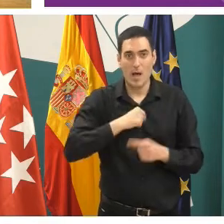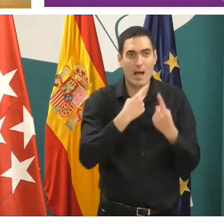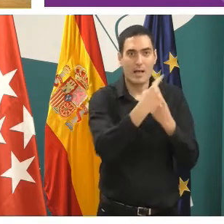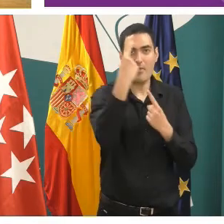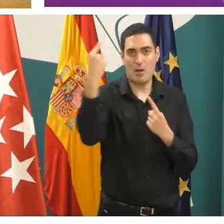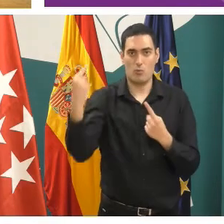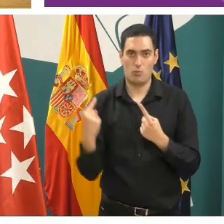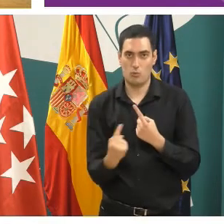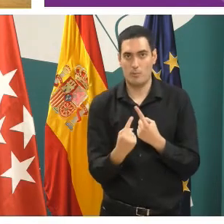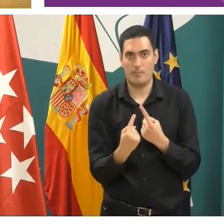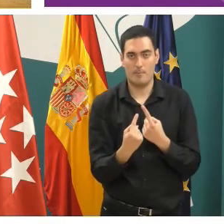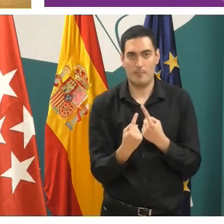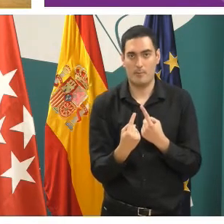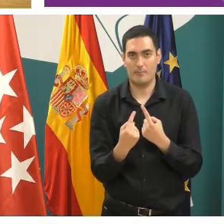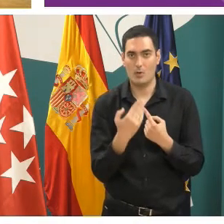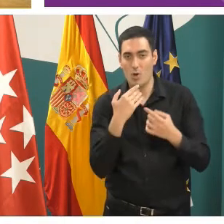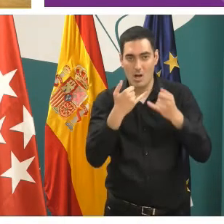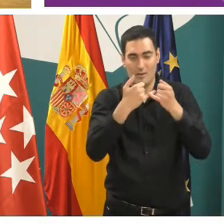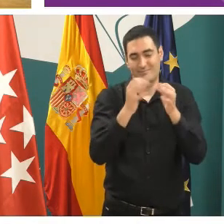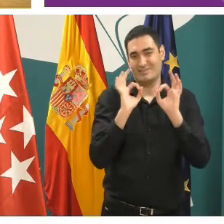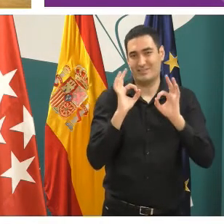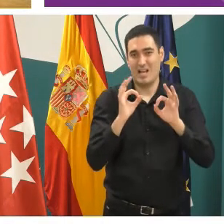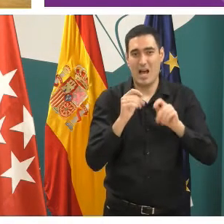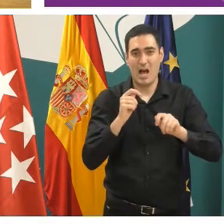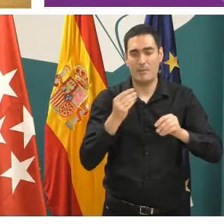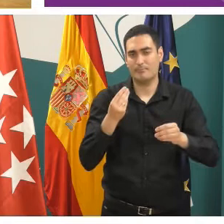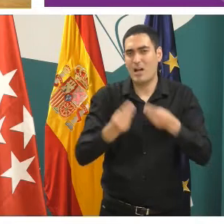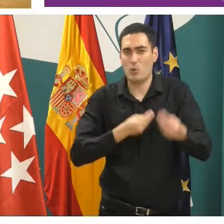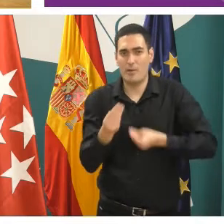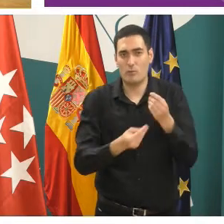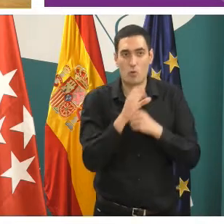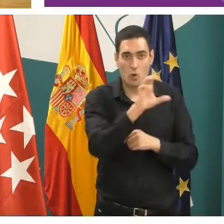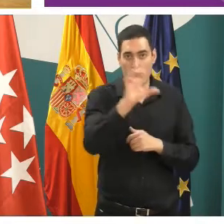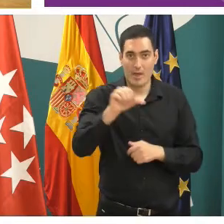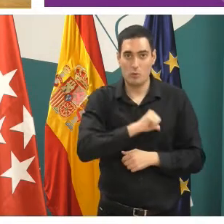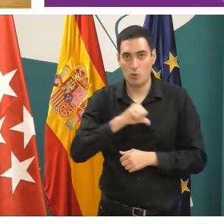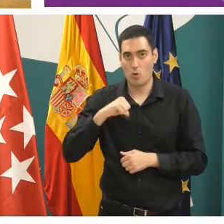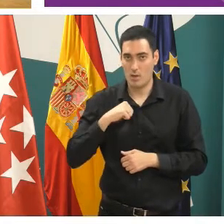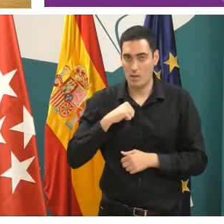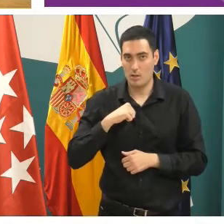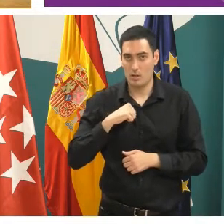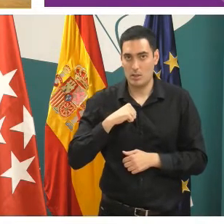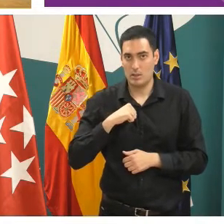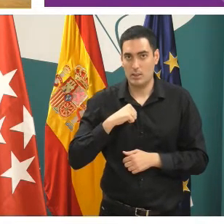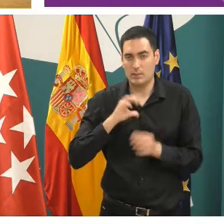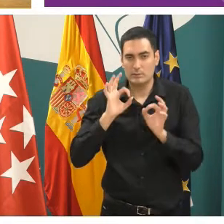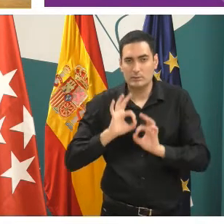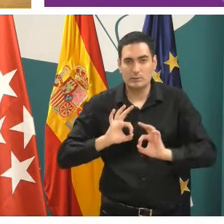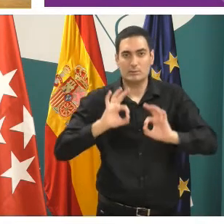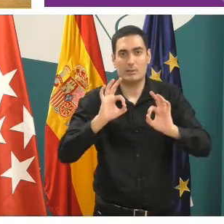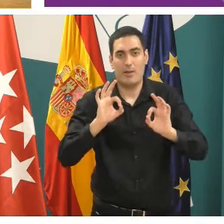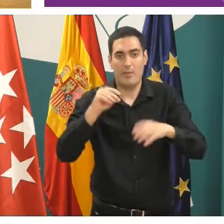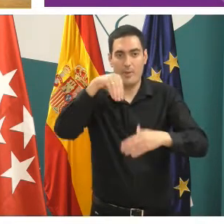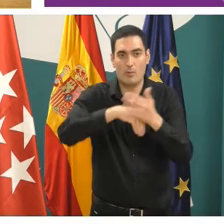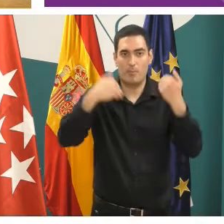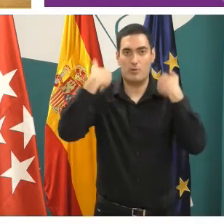también de alguna manera tengan sus propias líneas de actuación, porque sabemos que cada comunidad autónoma puede tener una especificidad en sus